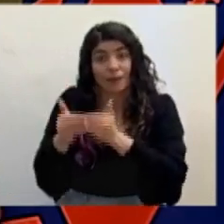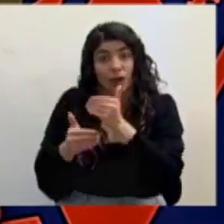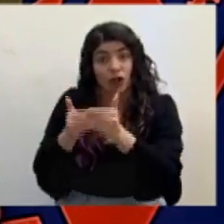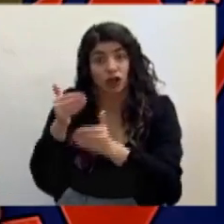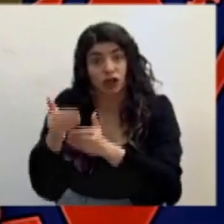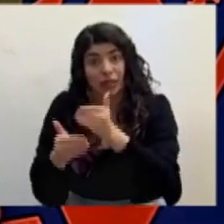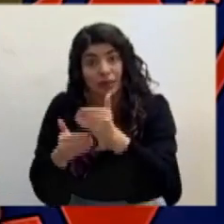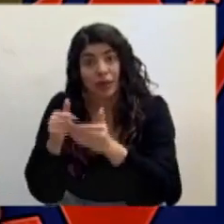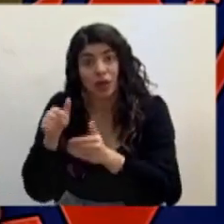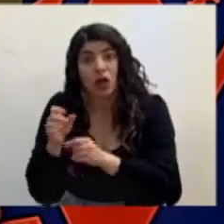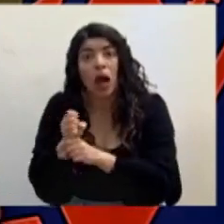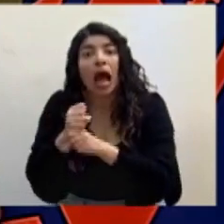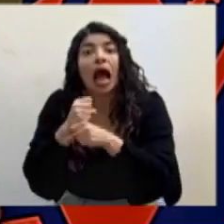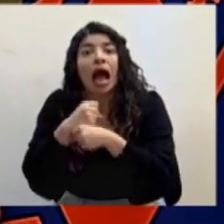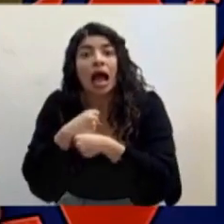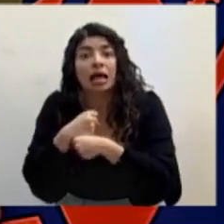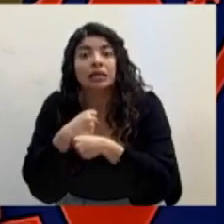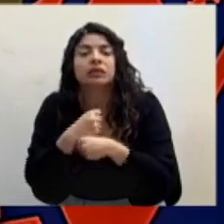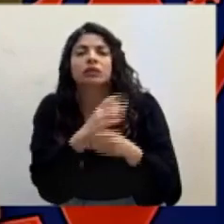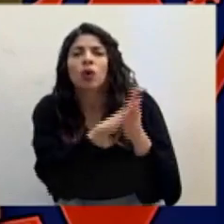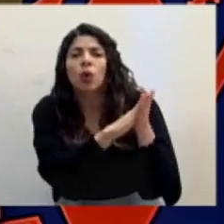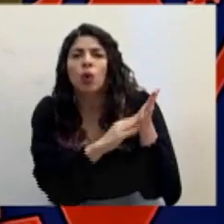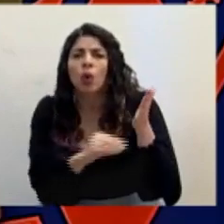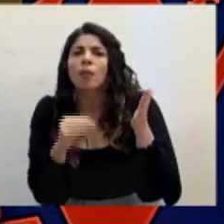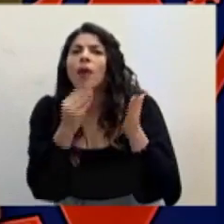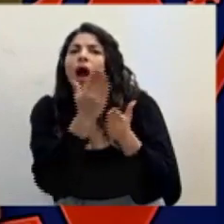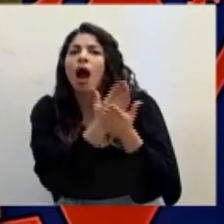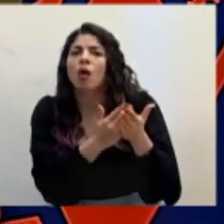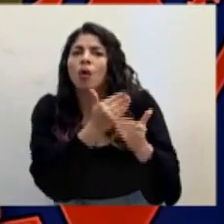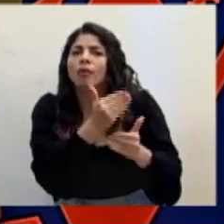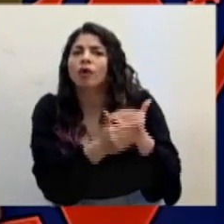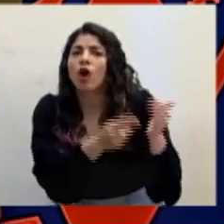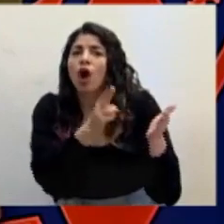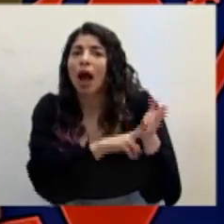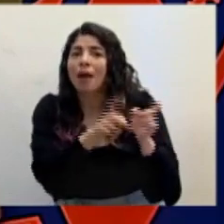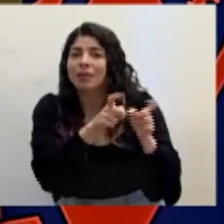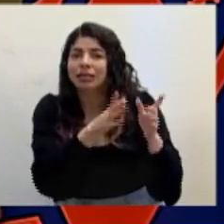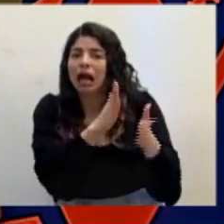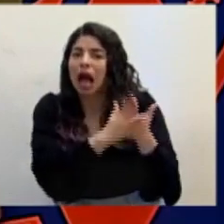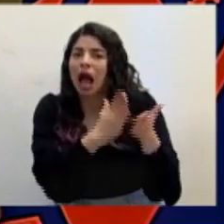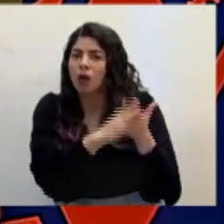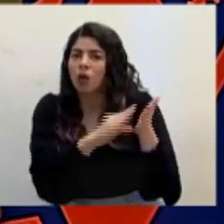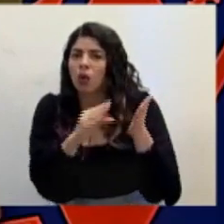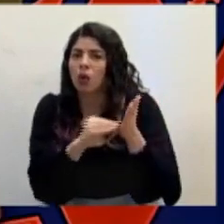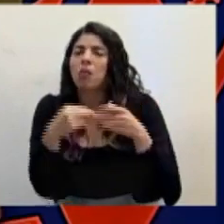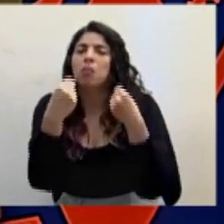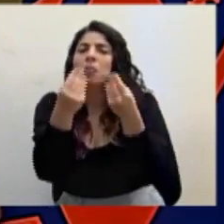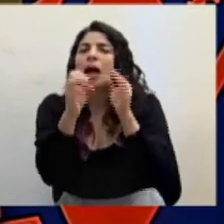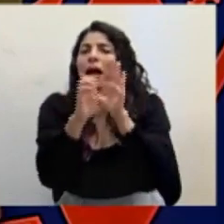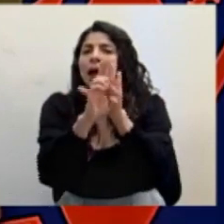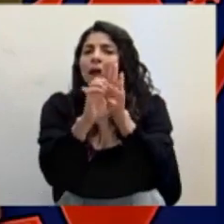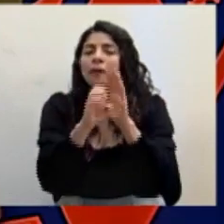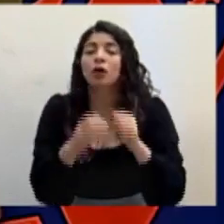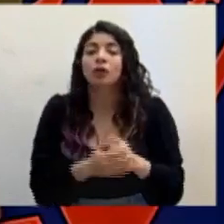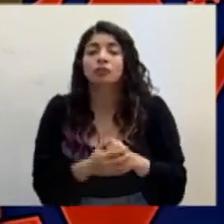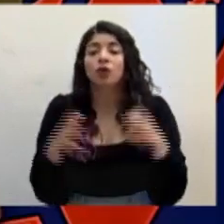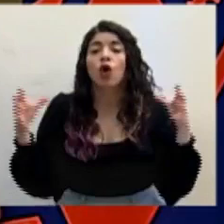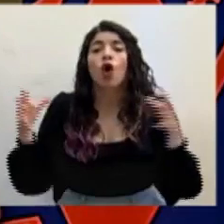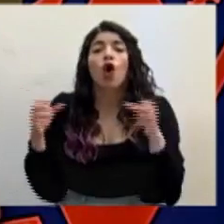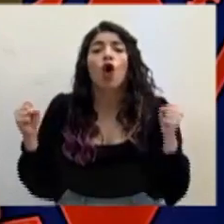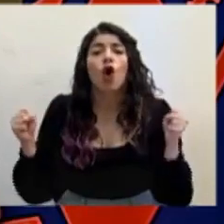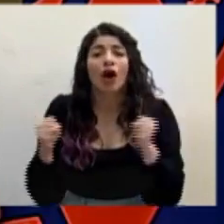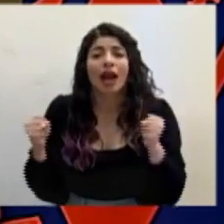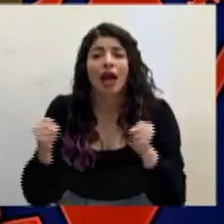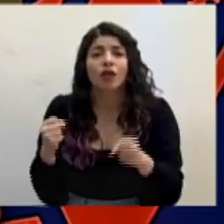hacemos emulando algunos aspectos de la contratación administrativa. Y voy a poner, por ejemplo, los casos de los congeladores,